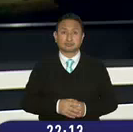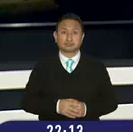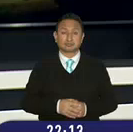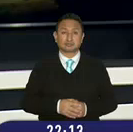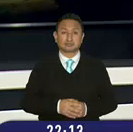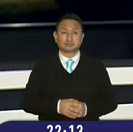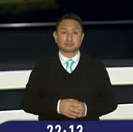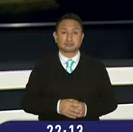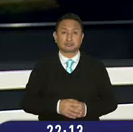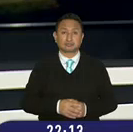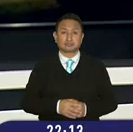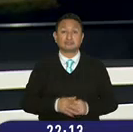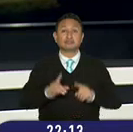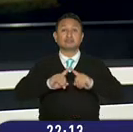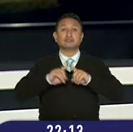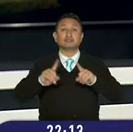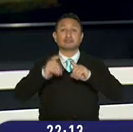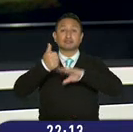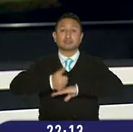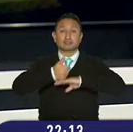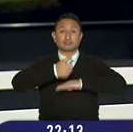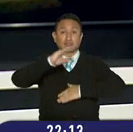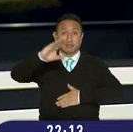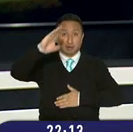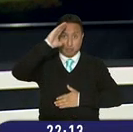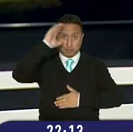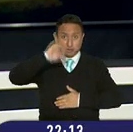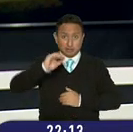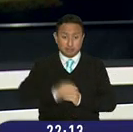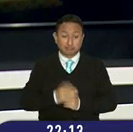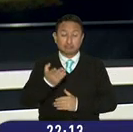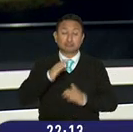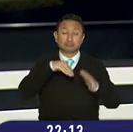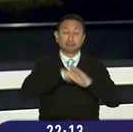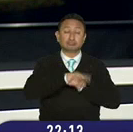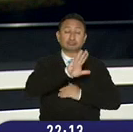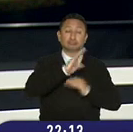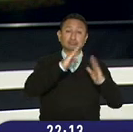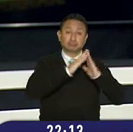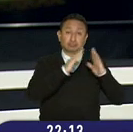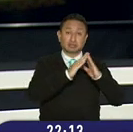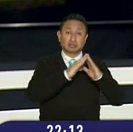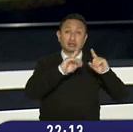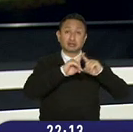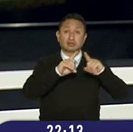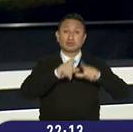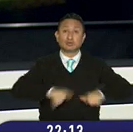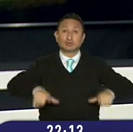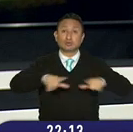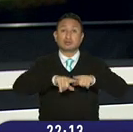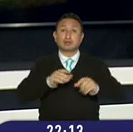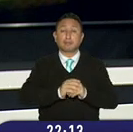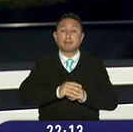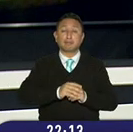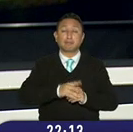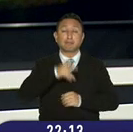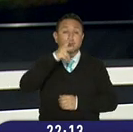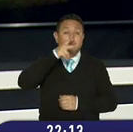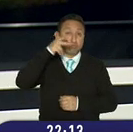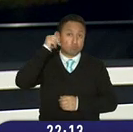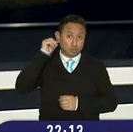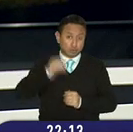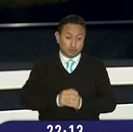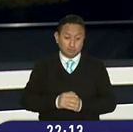Efectivos de varias unidades élite de la Policía Nacional allanaron 5 viviendas en diferentes barrios de Puyo, logrando la aprehensión